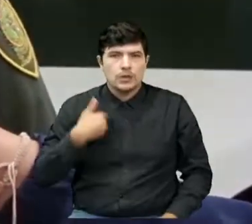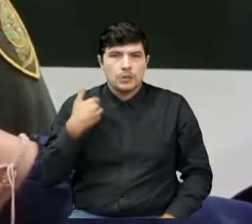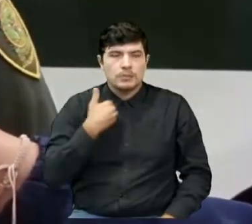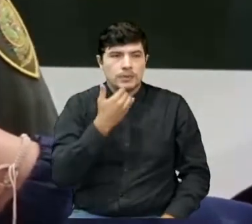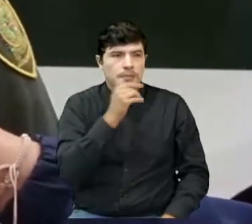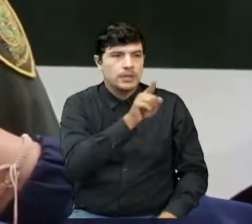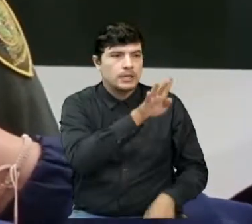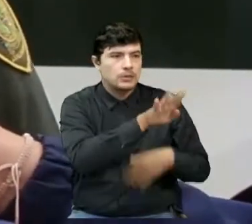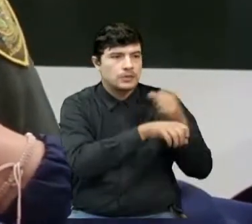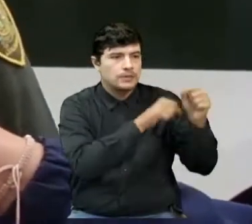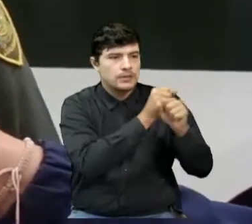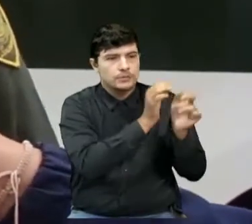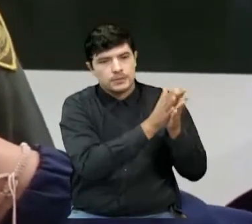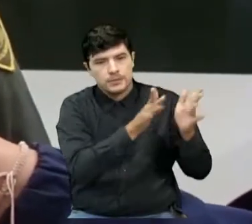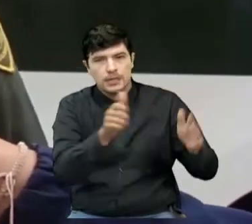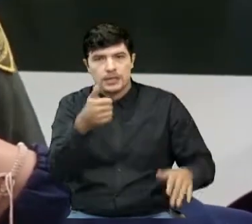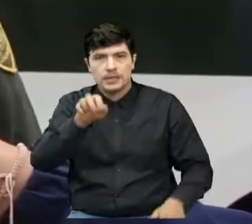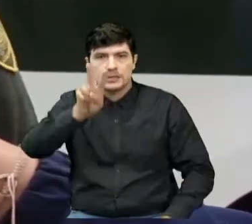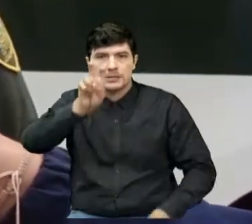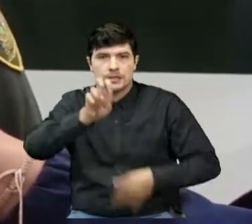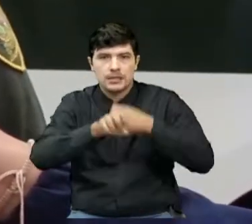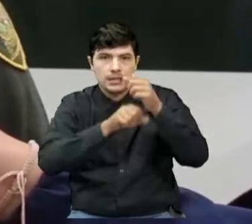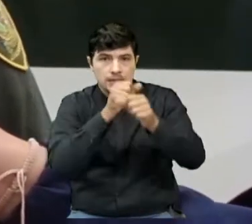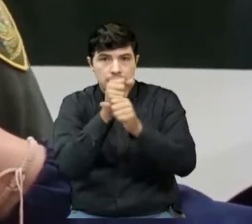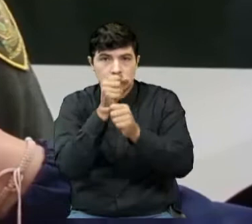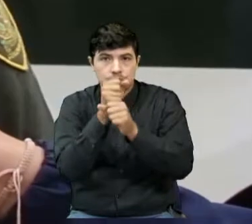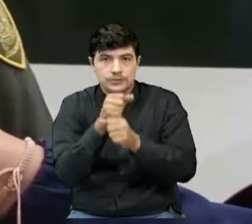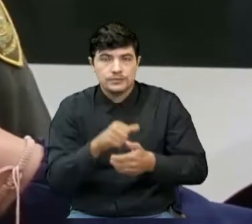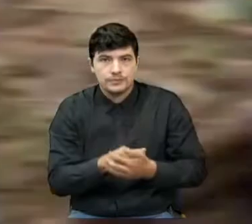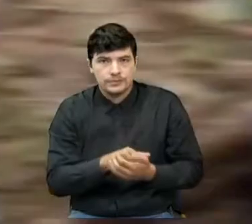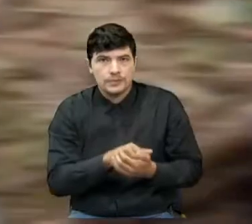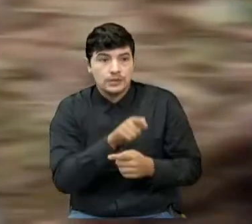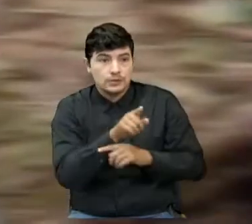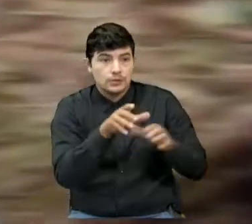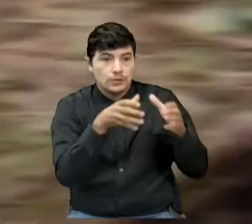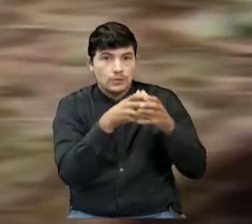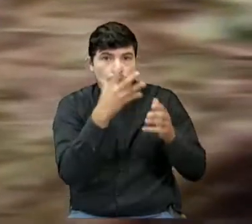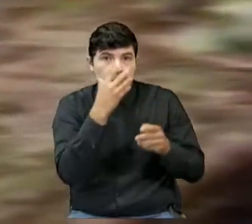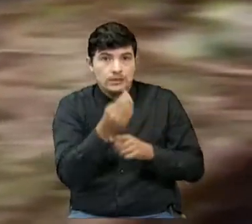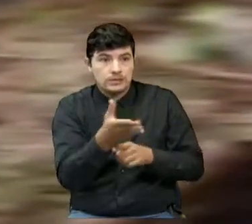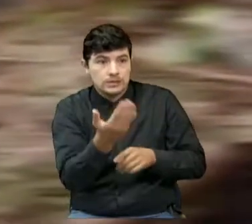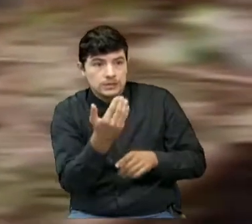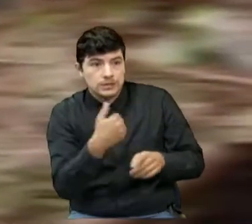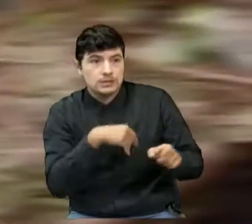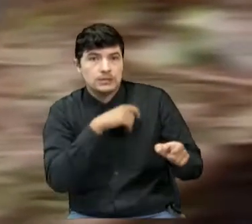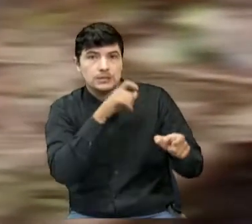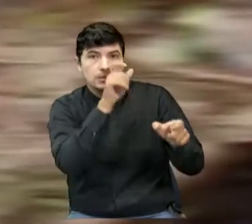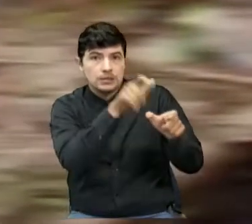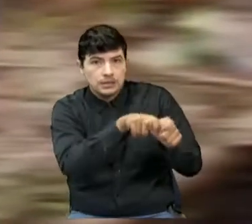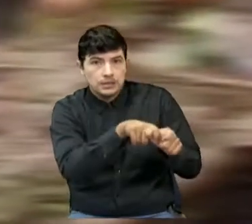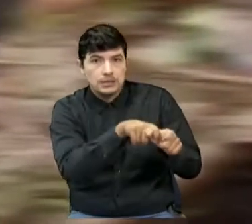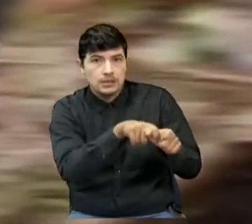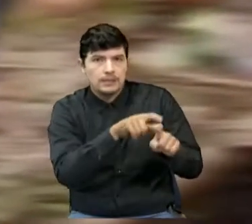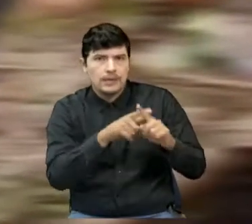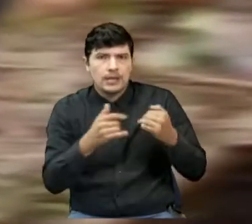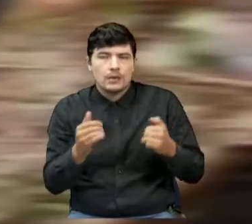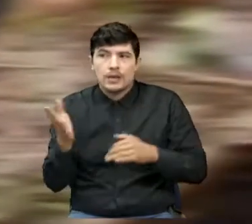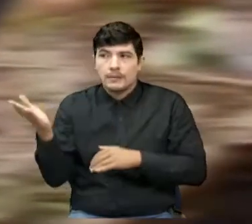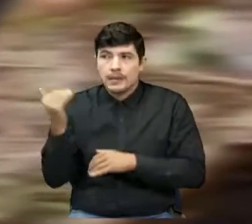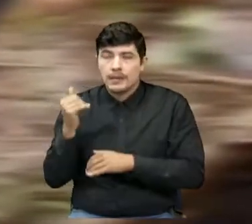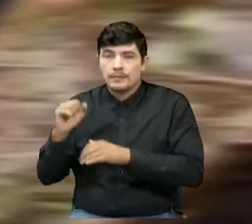entre 14 y 17 años que han estado reclutados por parte de estos grupos y han buscado el apoyo del estado colombiano y